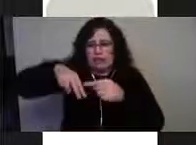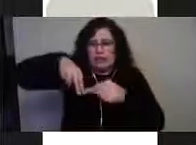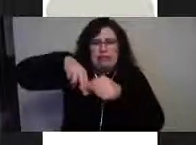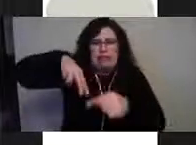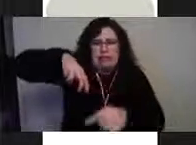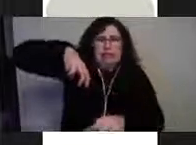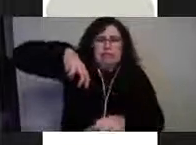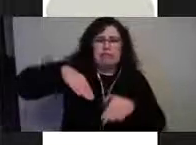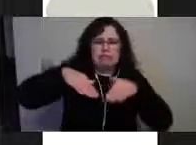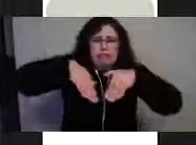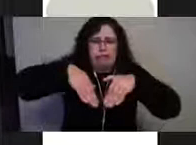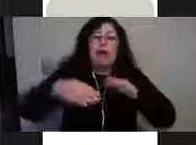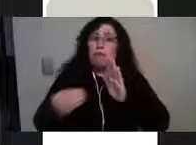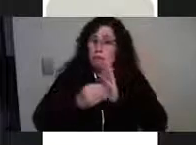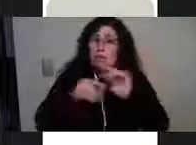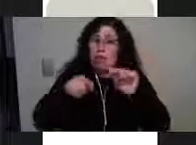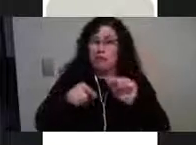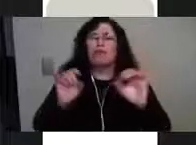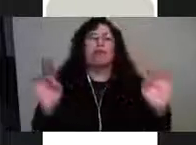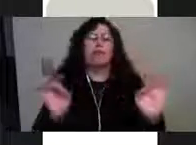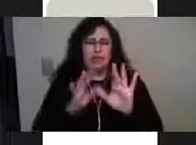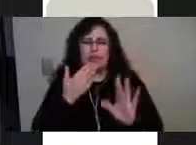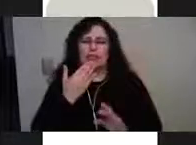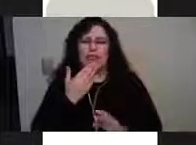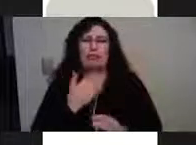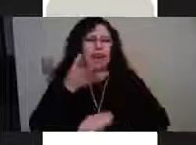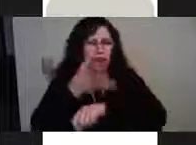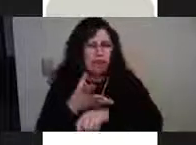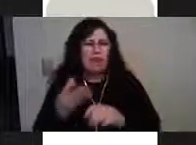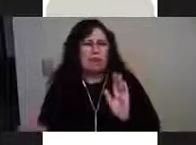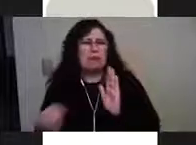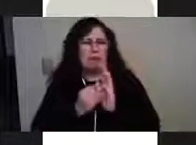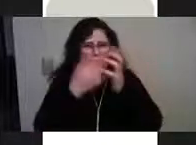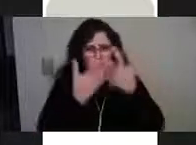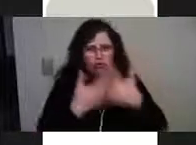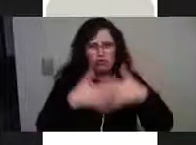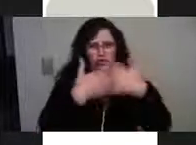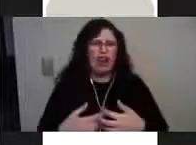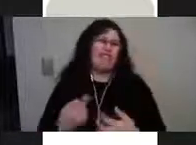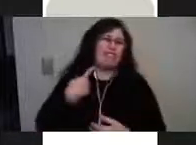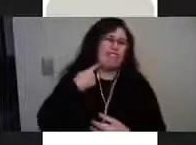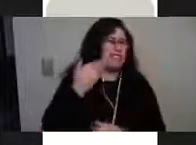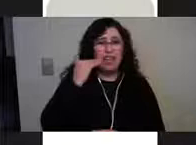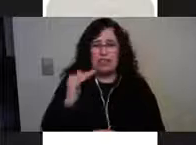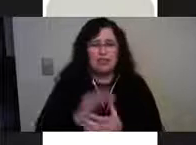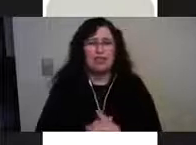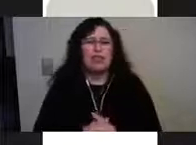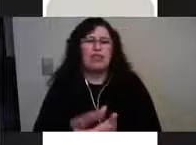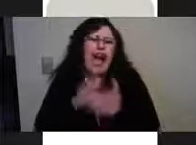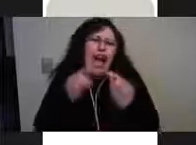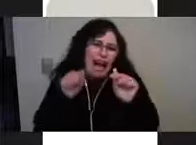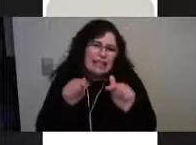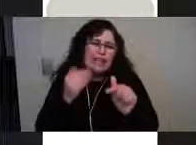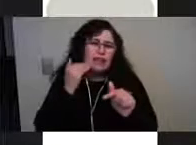estén afectadas, es más probable que haya un mayor compromiso funcional del paciente en el sentido de que va a requerir